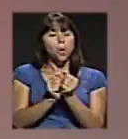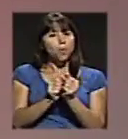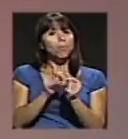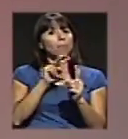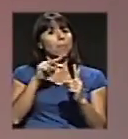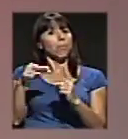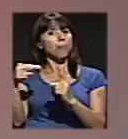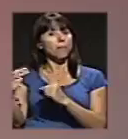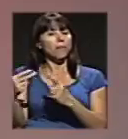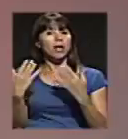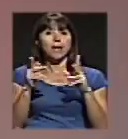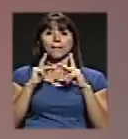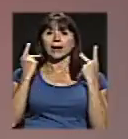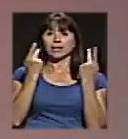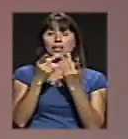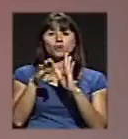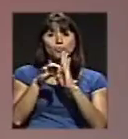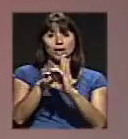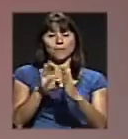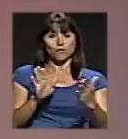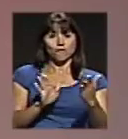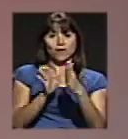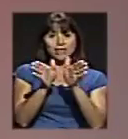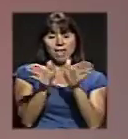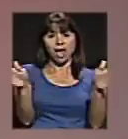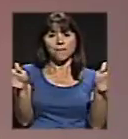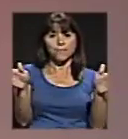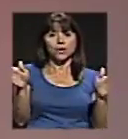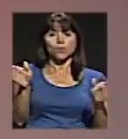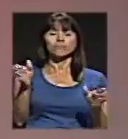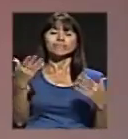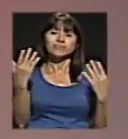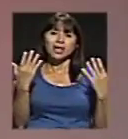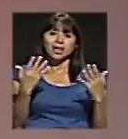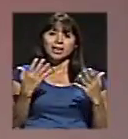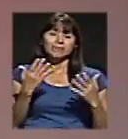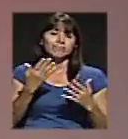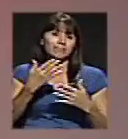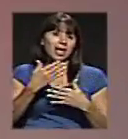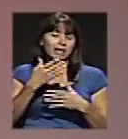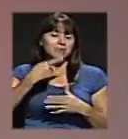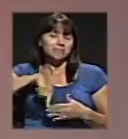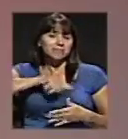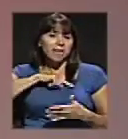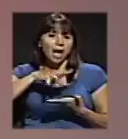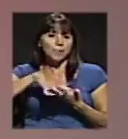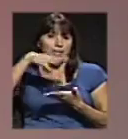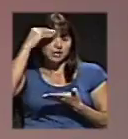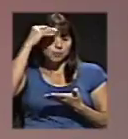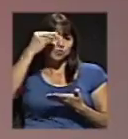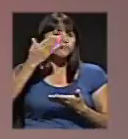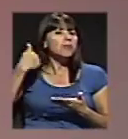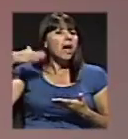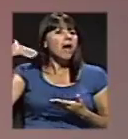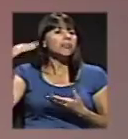por lo menos el Frente Amplio, hemos aprendido de errores que se cometieron en el pasado